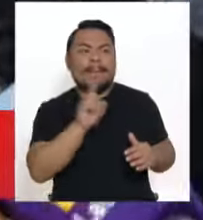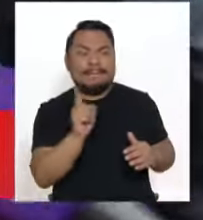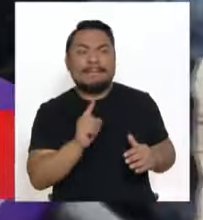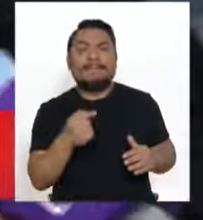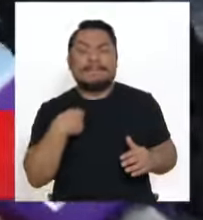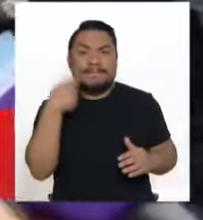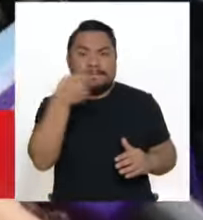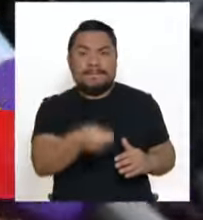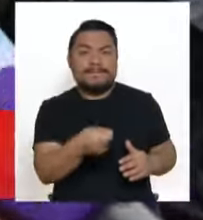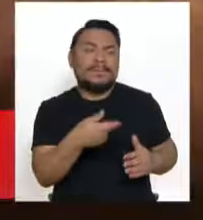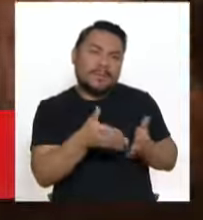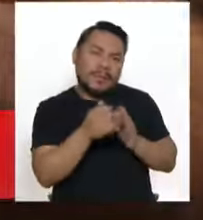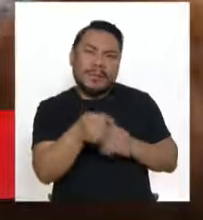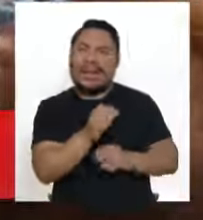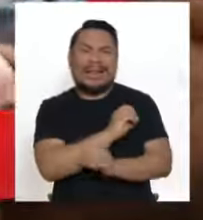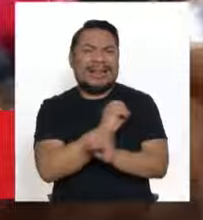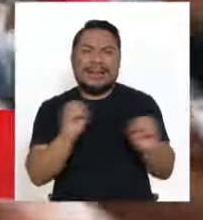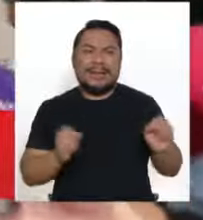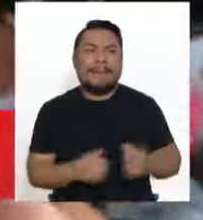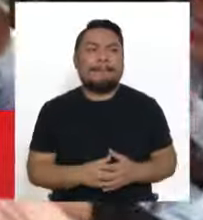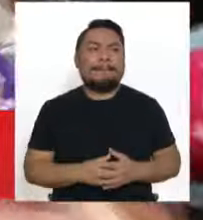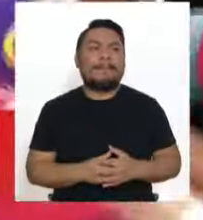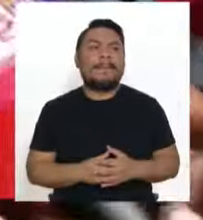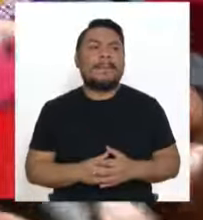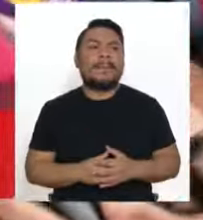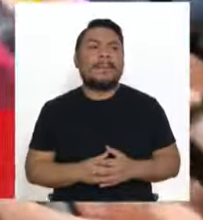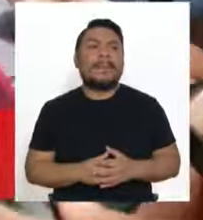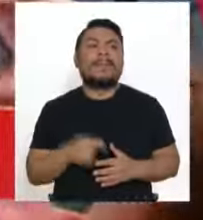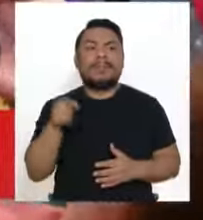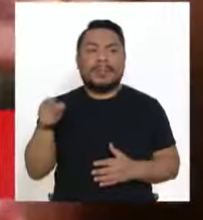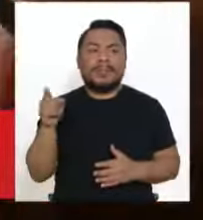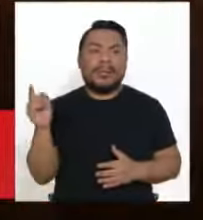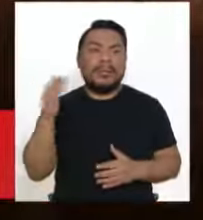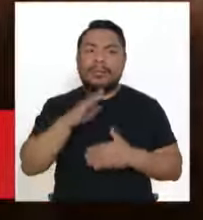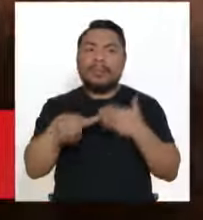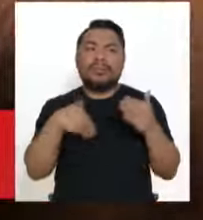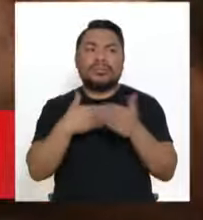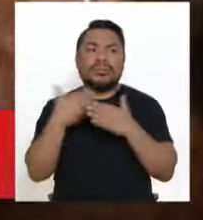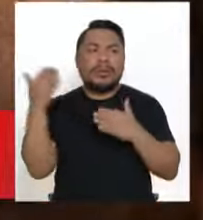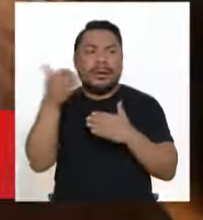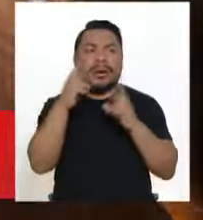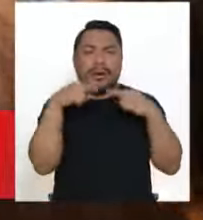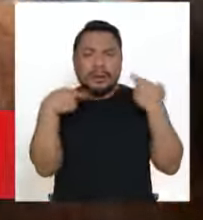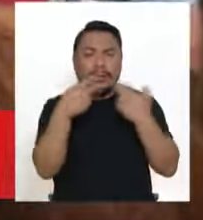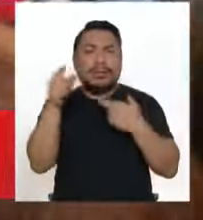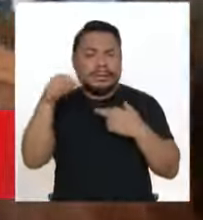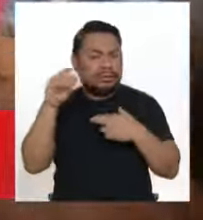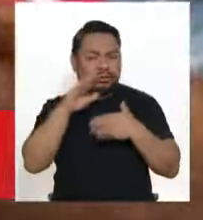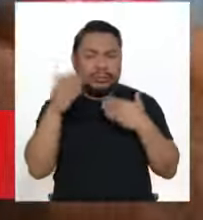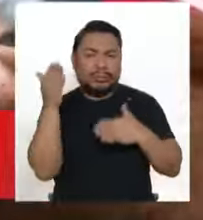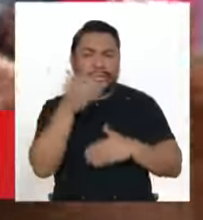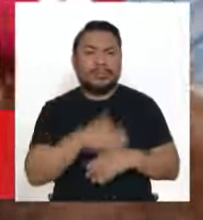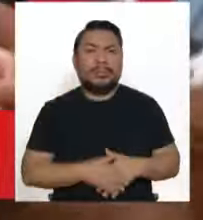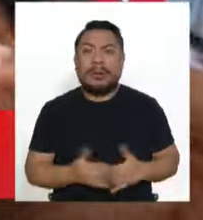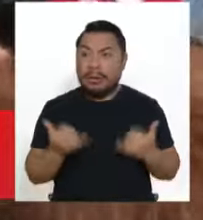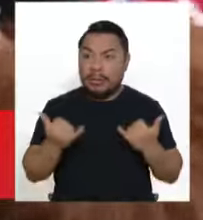ha ocurrido, no tendría nada ilegal. Él va a participar de todas las diligencias. ¿Cuál es el rumor? Porque se rumorea que realmente no va a llegar